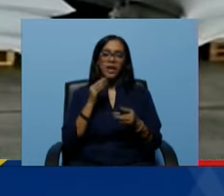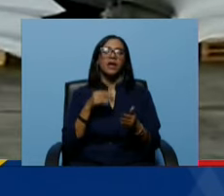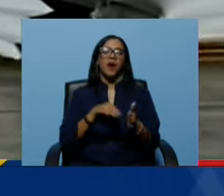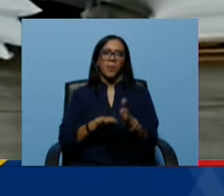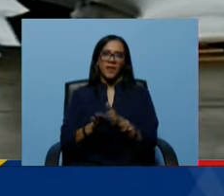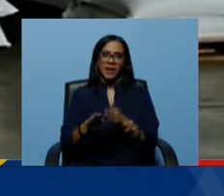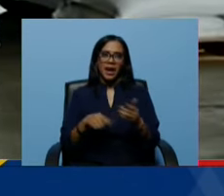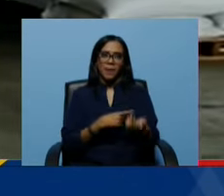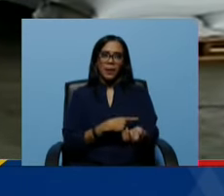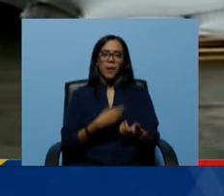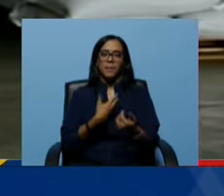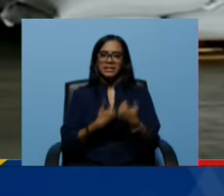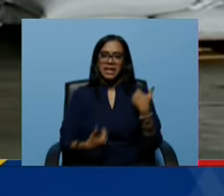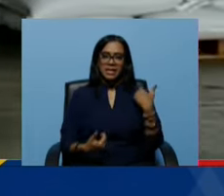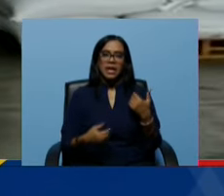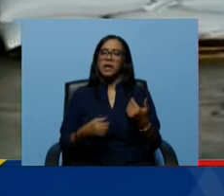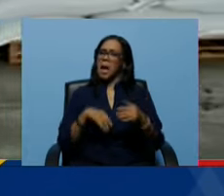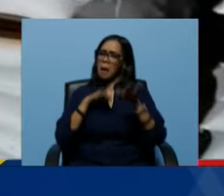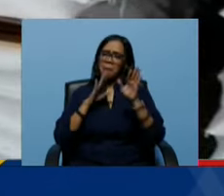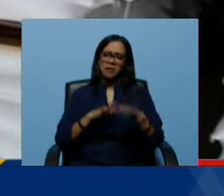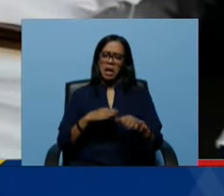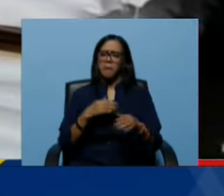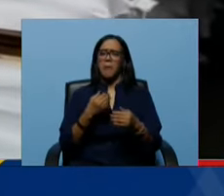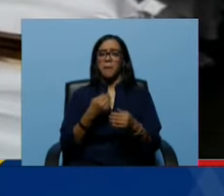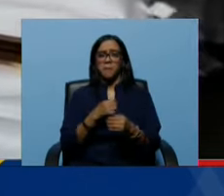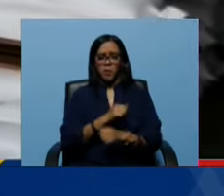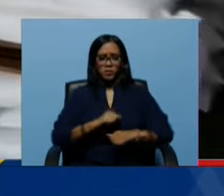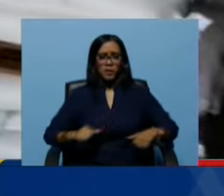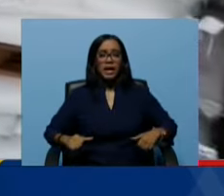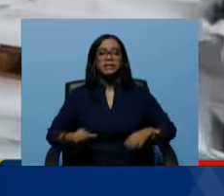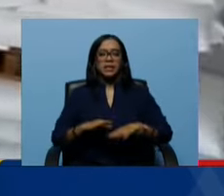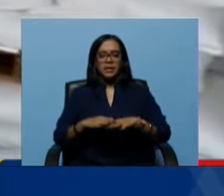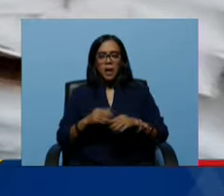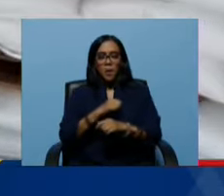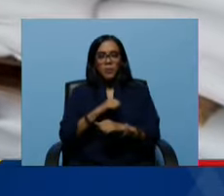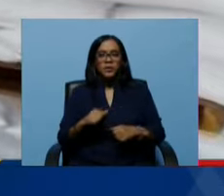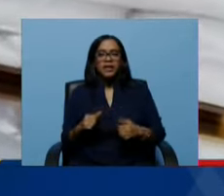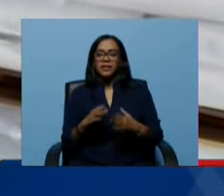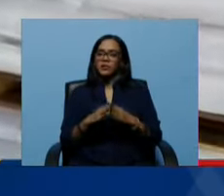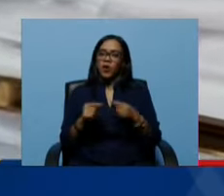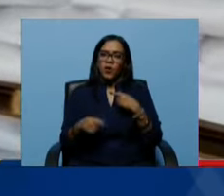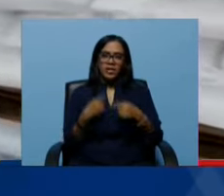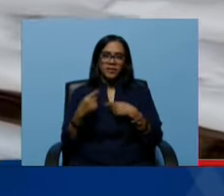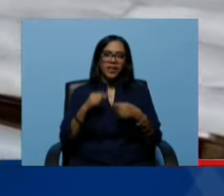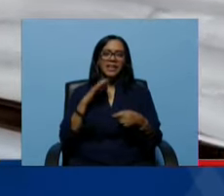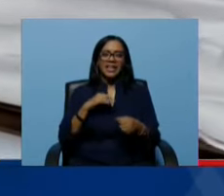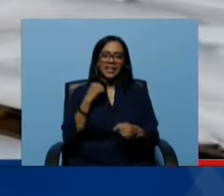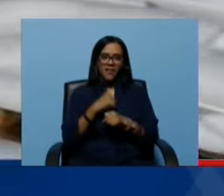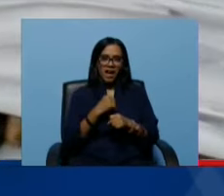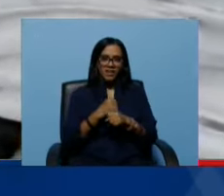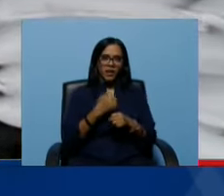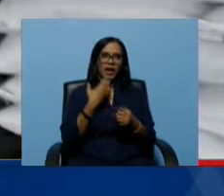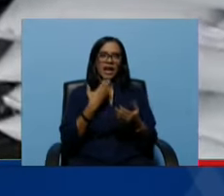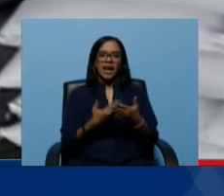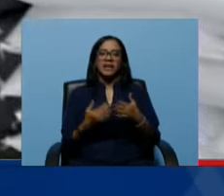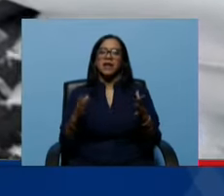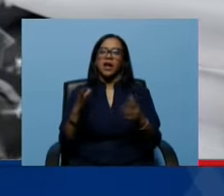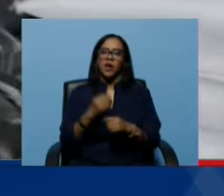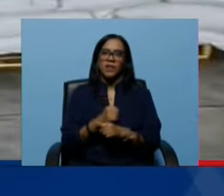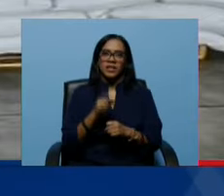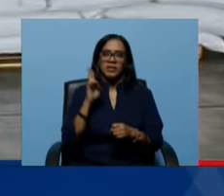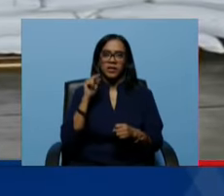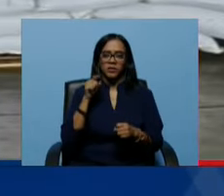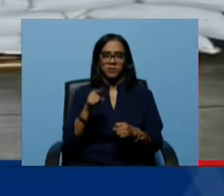hermano presidente, cuente con Portuguesa, que en Portuguesa todos los sectores están trabajando gracias a la confianza que